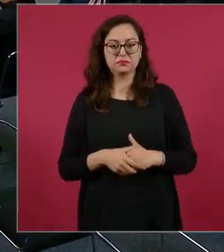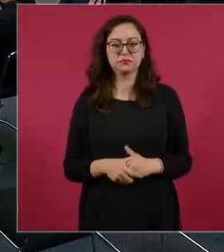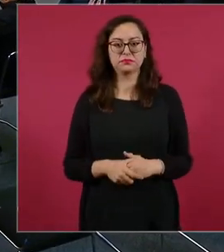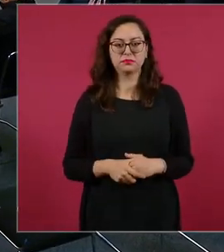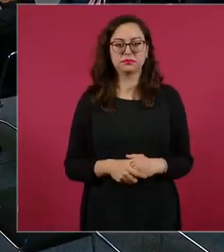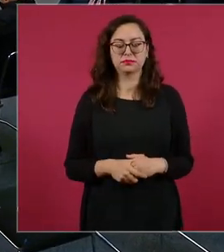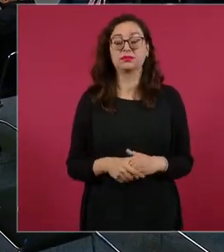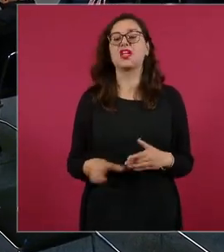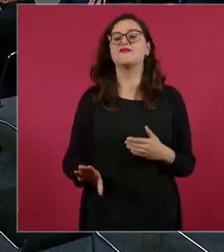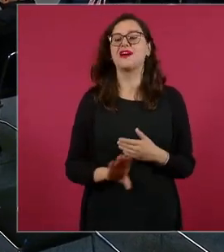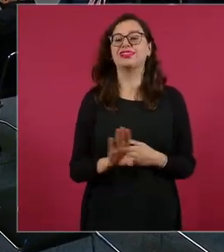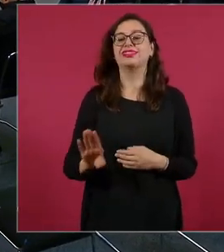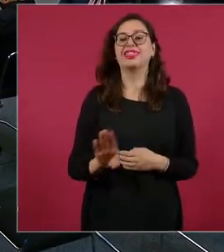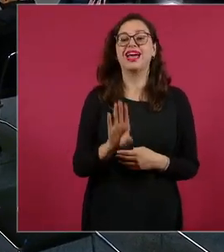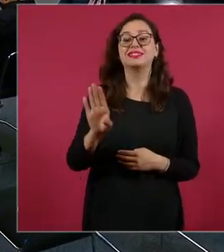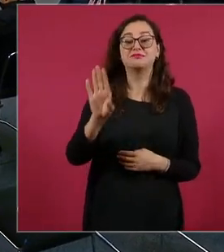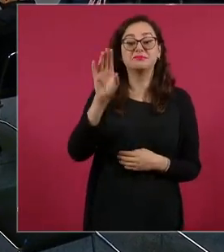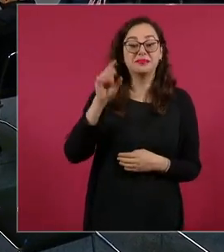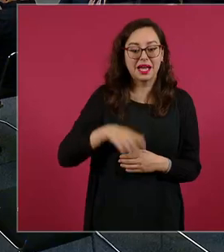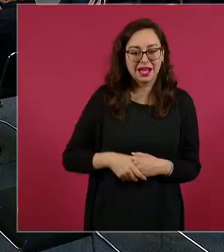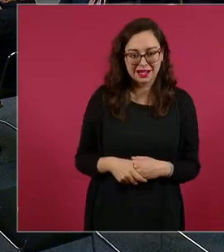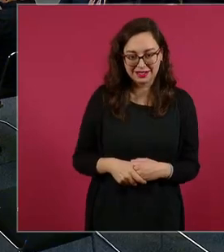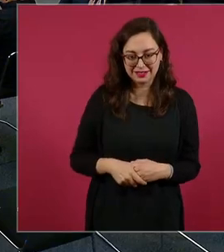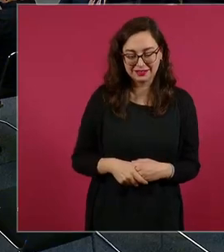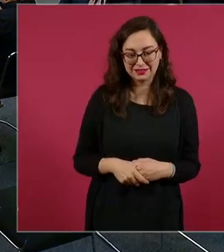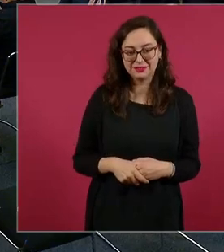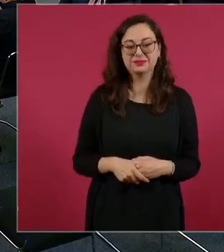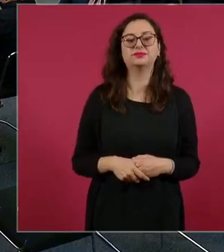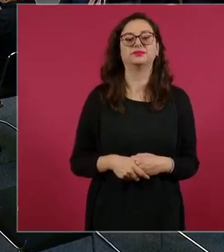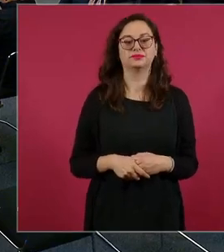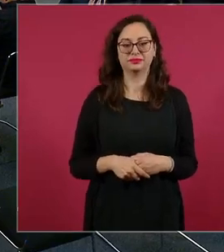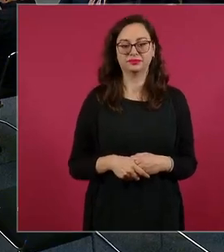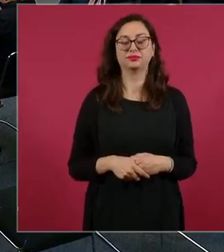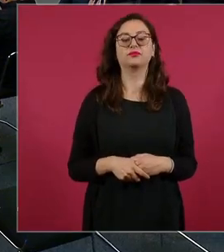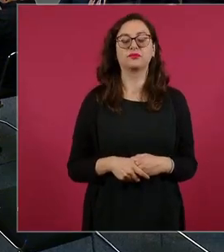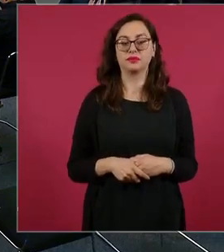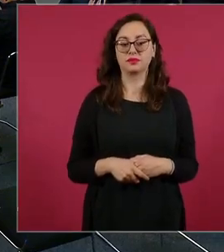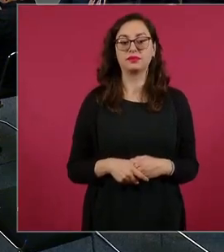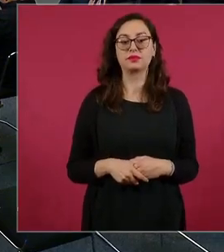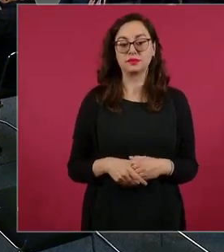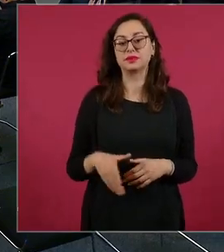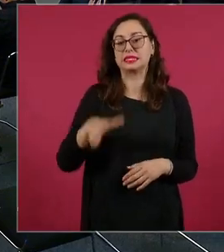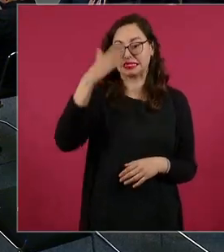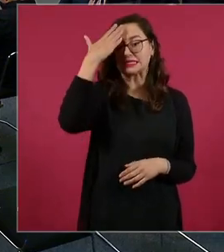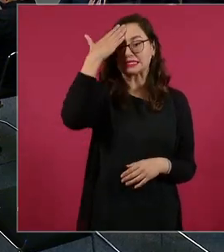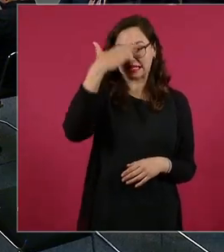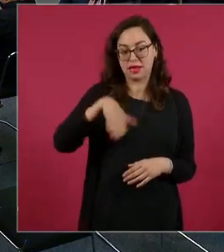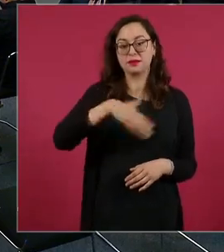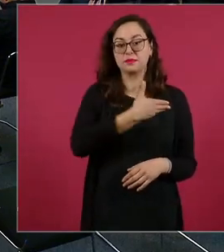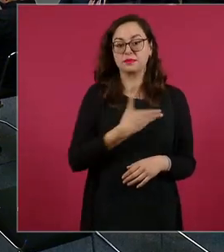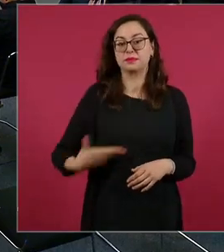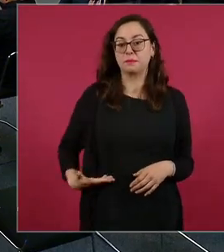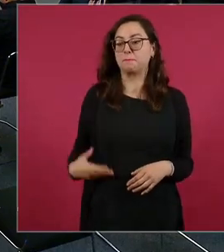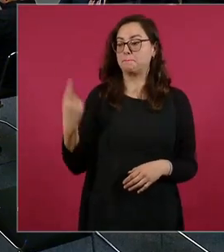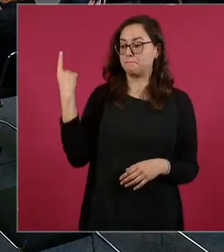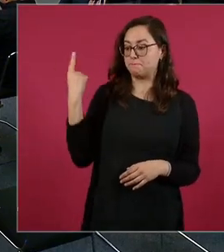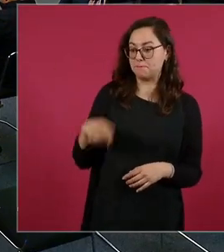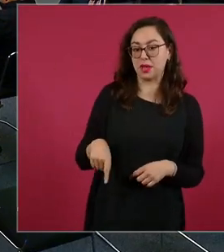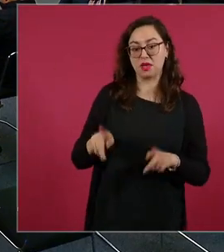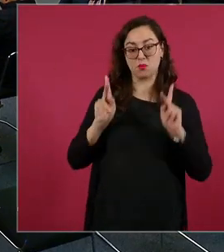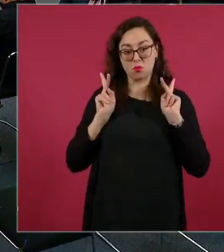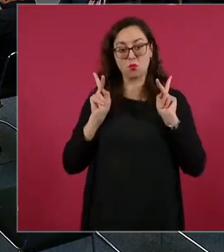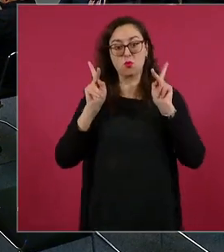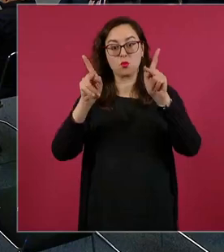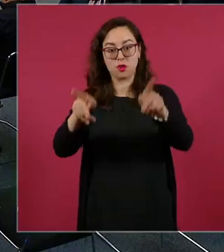es Fantasma Así es bueno, ese como saben el presidente instruyó a que se hiciera un proyecto de